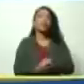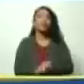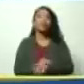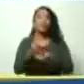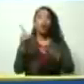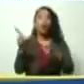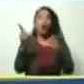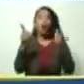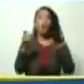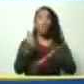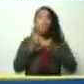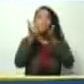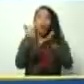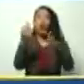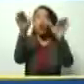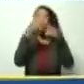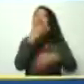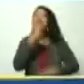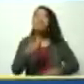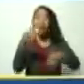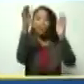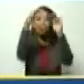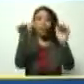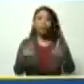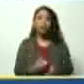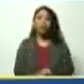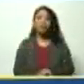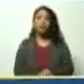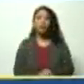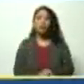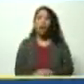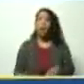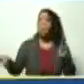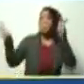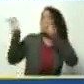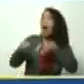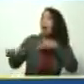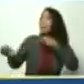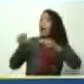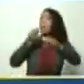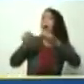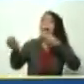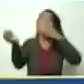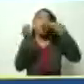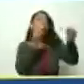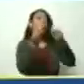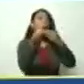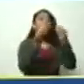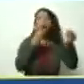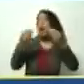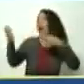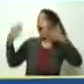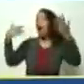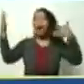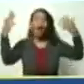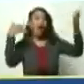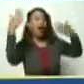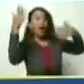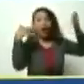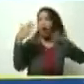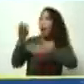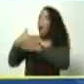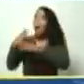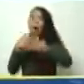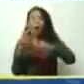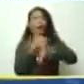los aguinaldos y bueno invitaba pues yo invitaba y nos sentamos a comer pim pum pa comimos pim